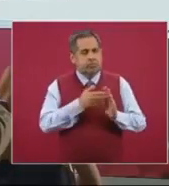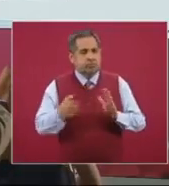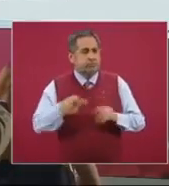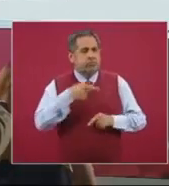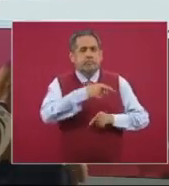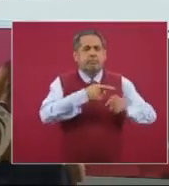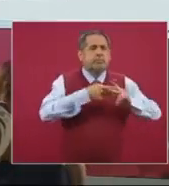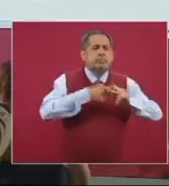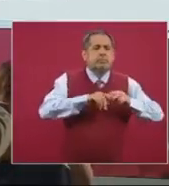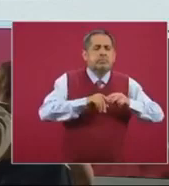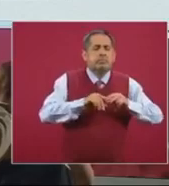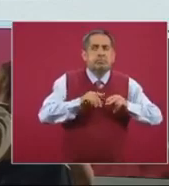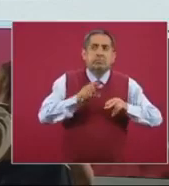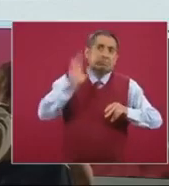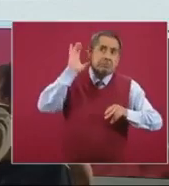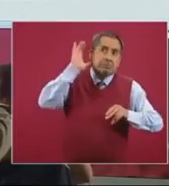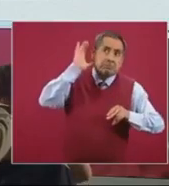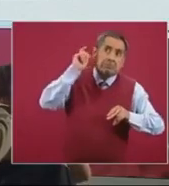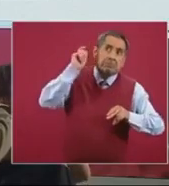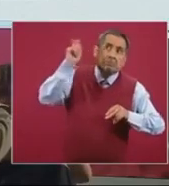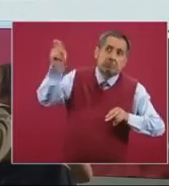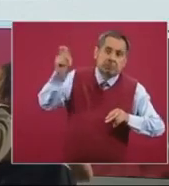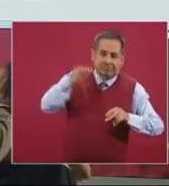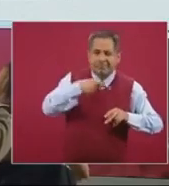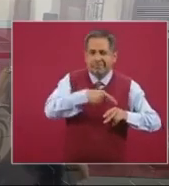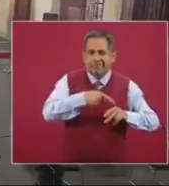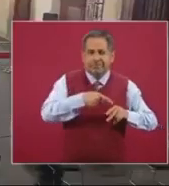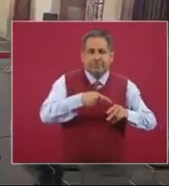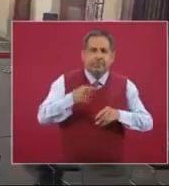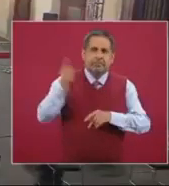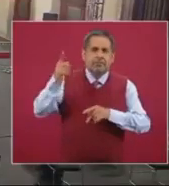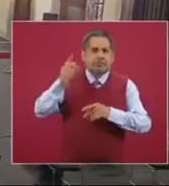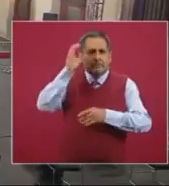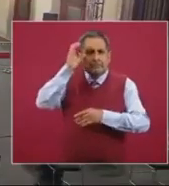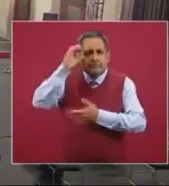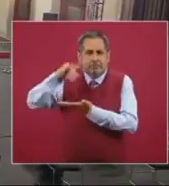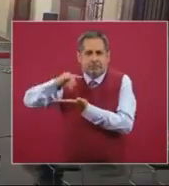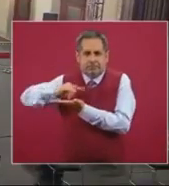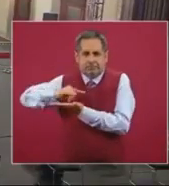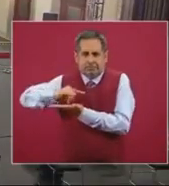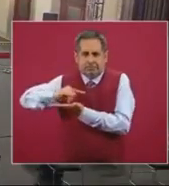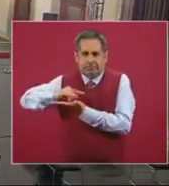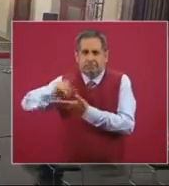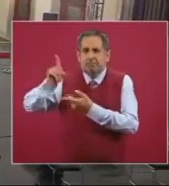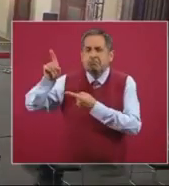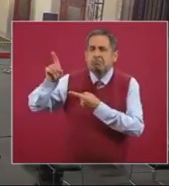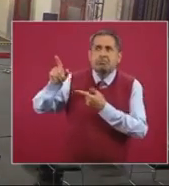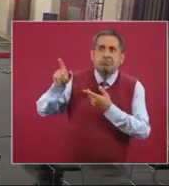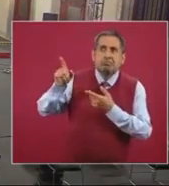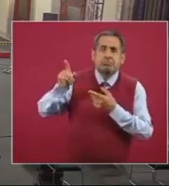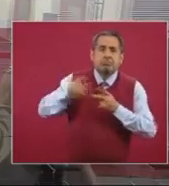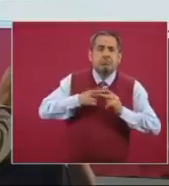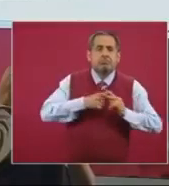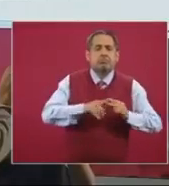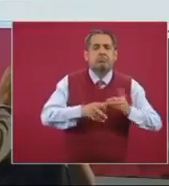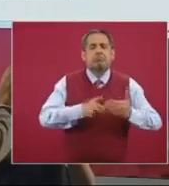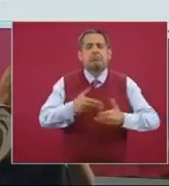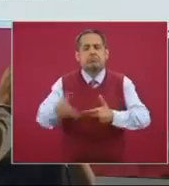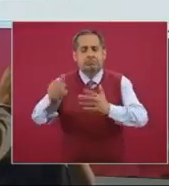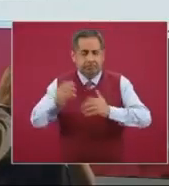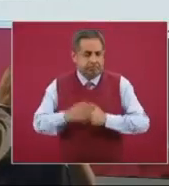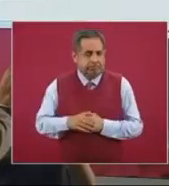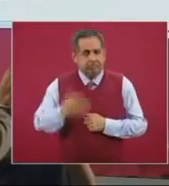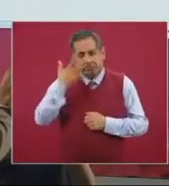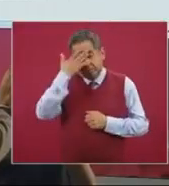era más que una referencia de lo que estaba ocurriendo en Wuhan, China. Recordamos, como lo hacemos habitualmente los